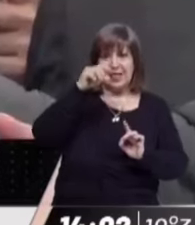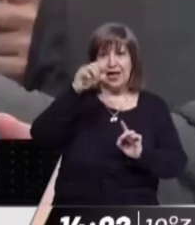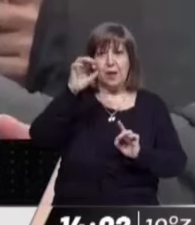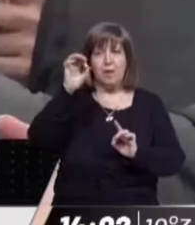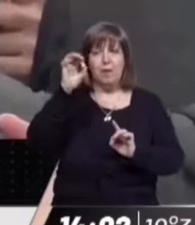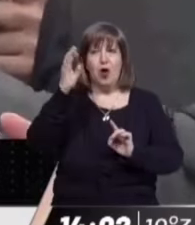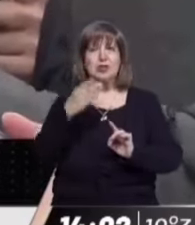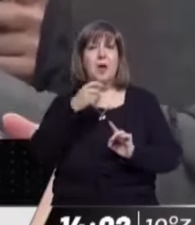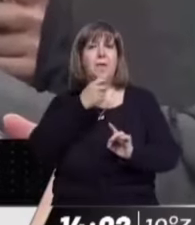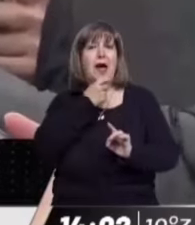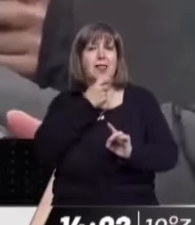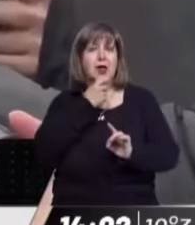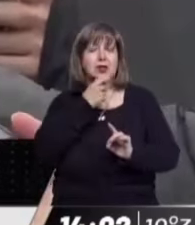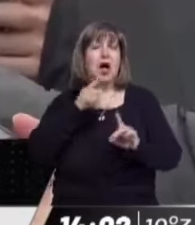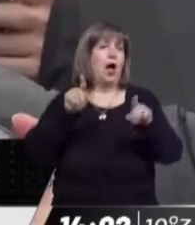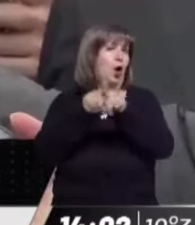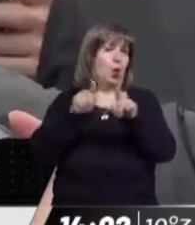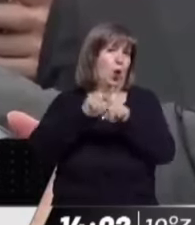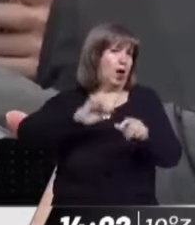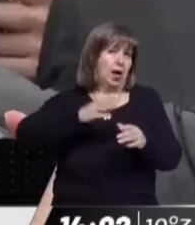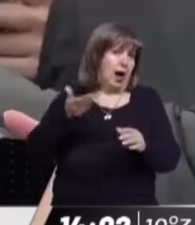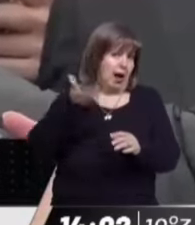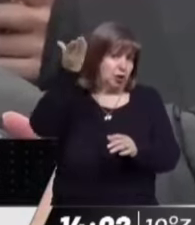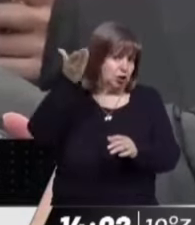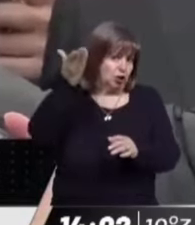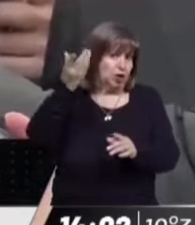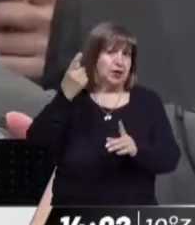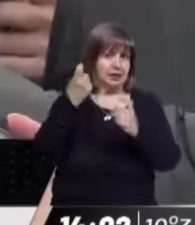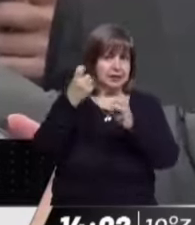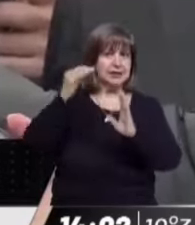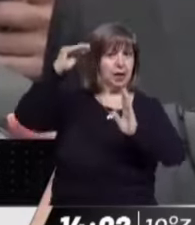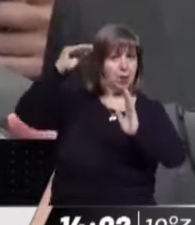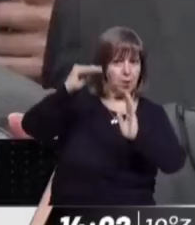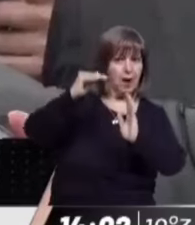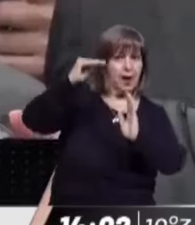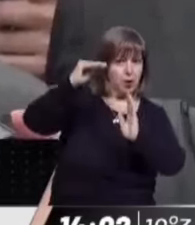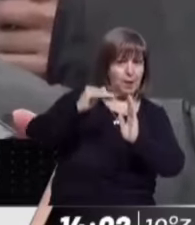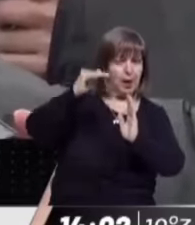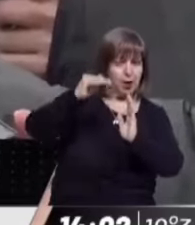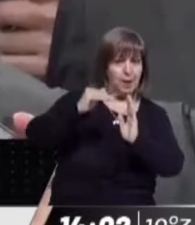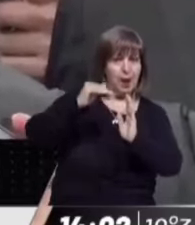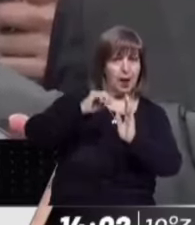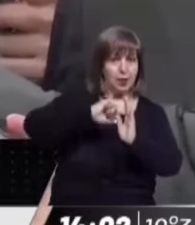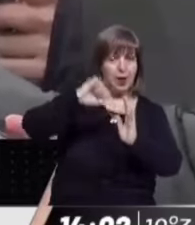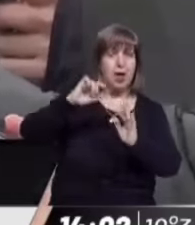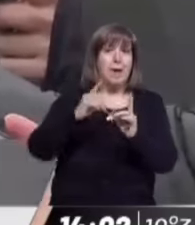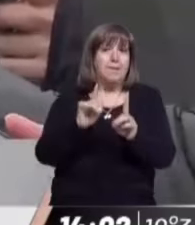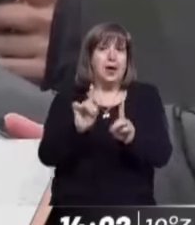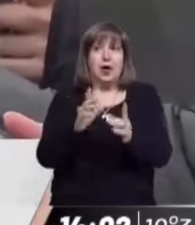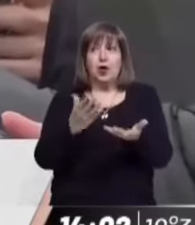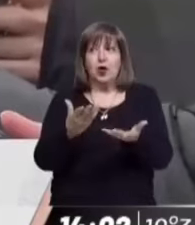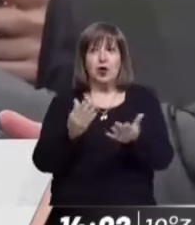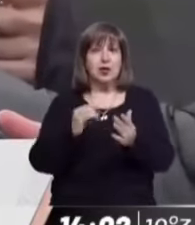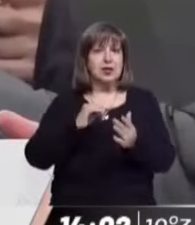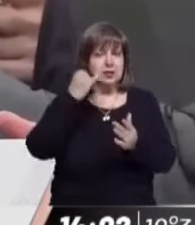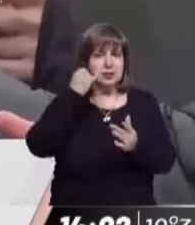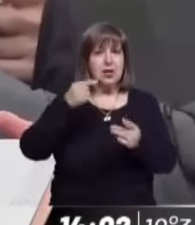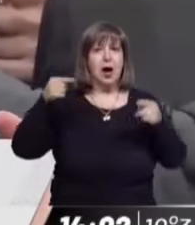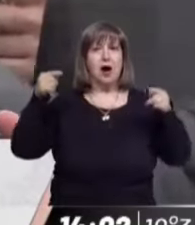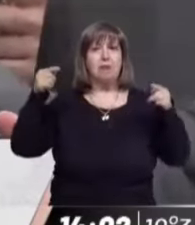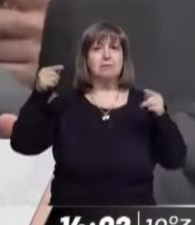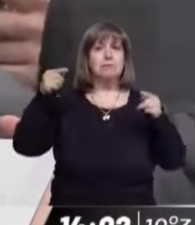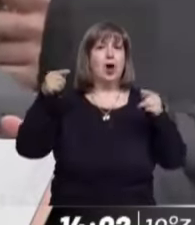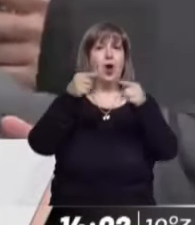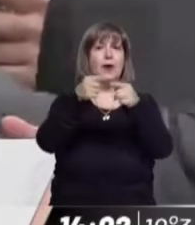Mendoza sigue siendo una inflación alta, ¿no? Es decir, necesitamos seguir bajándola, pero es obvio que se va en una dirección de